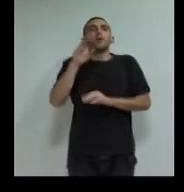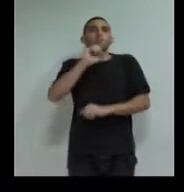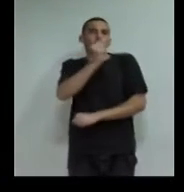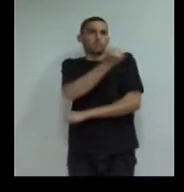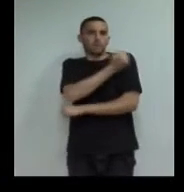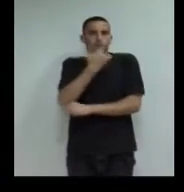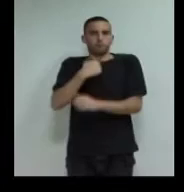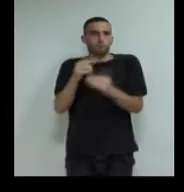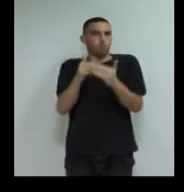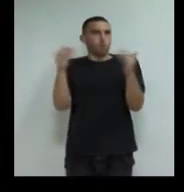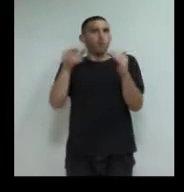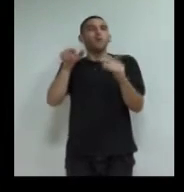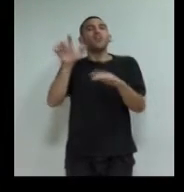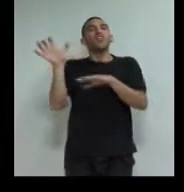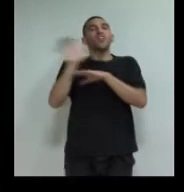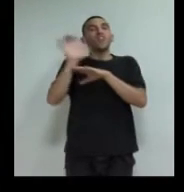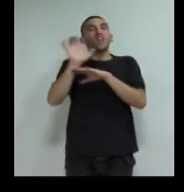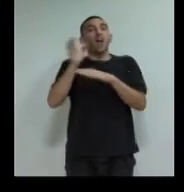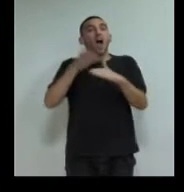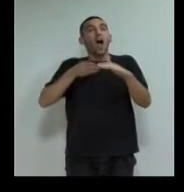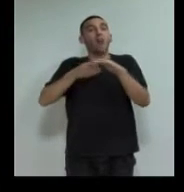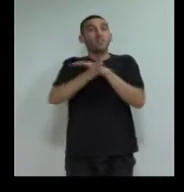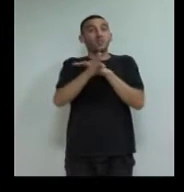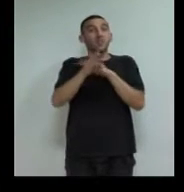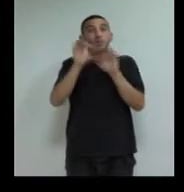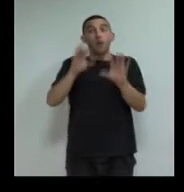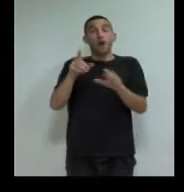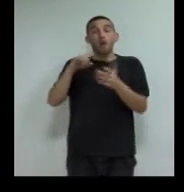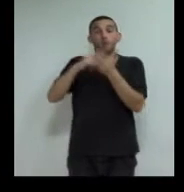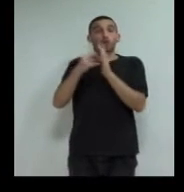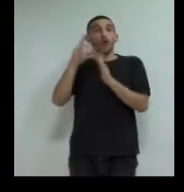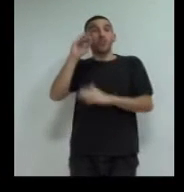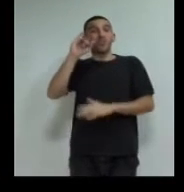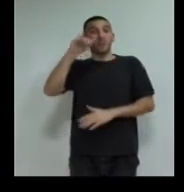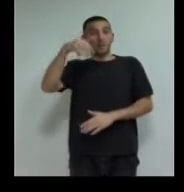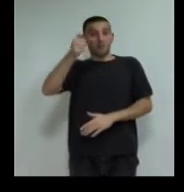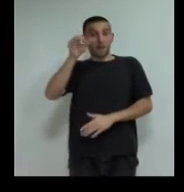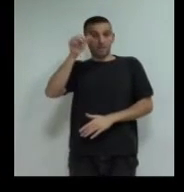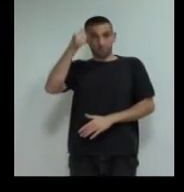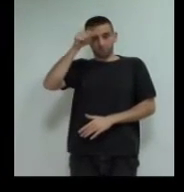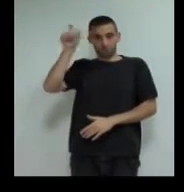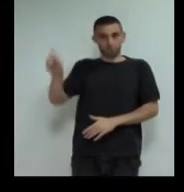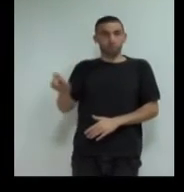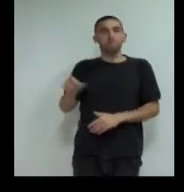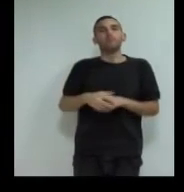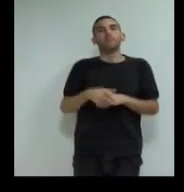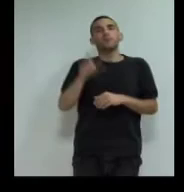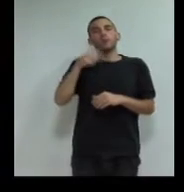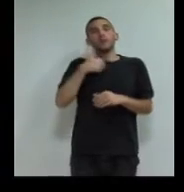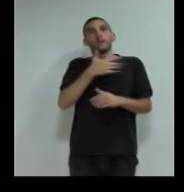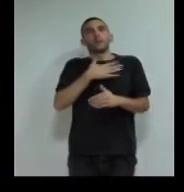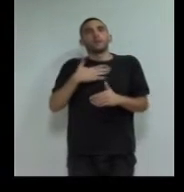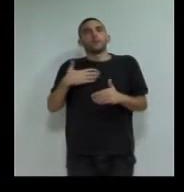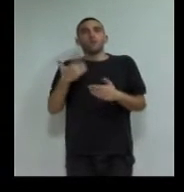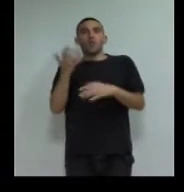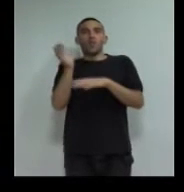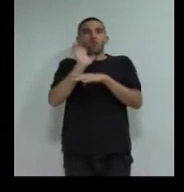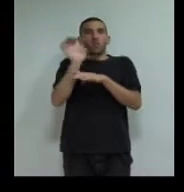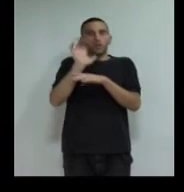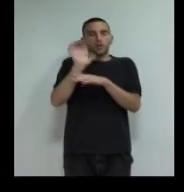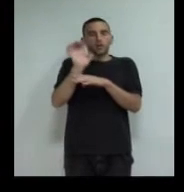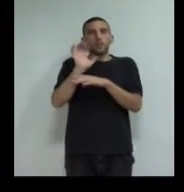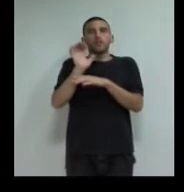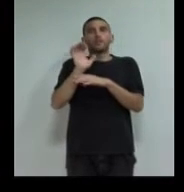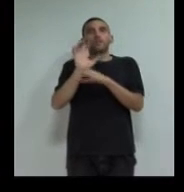se llamaba Cine Accesible, como se llama el proyecto de Dimas, y también llevábamos al cine